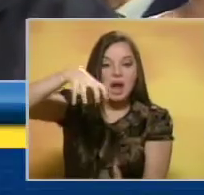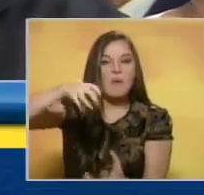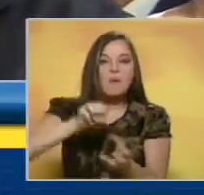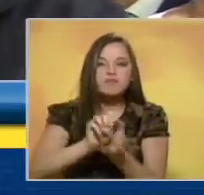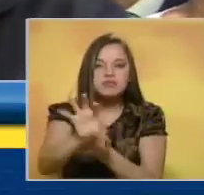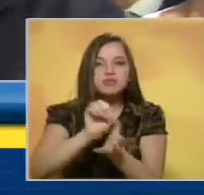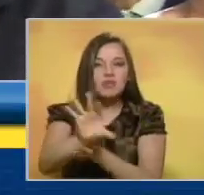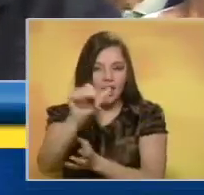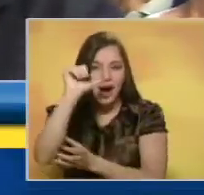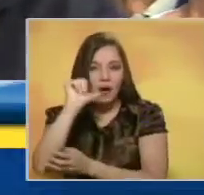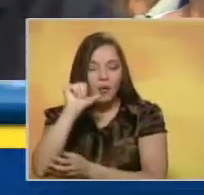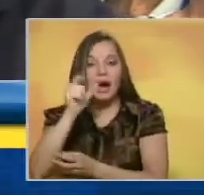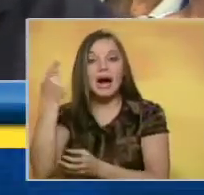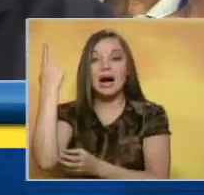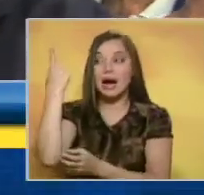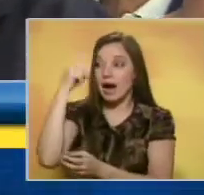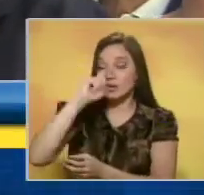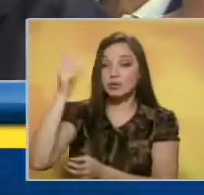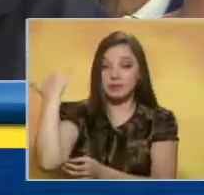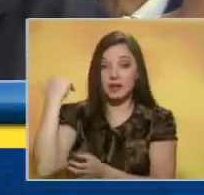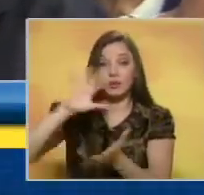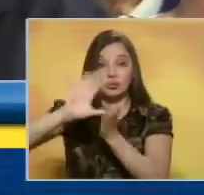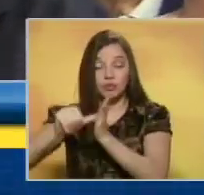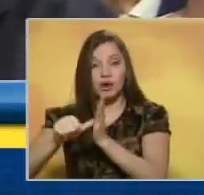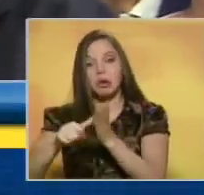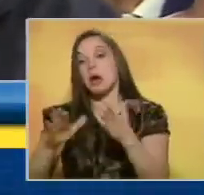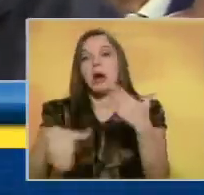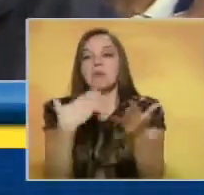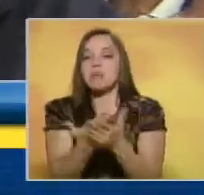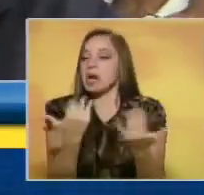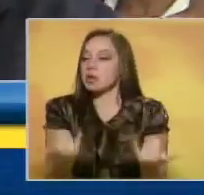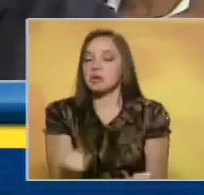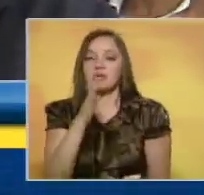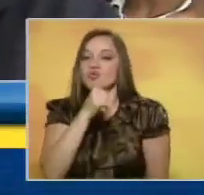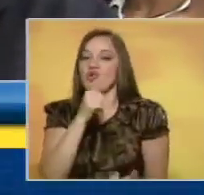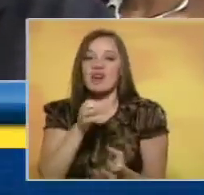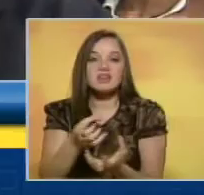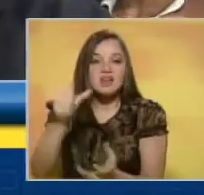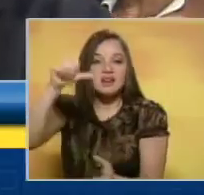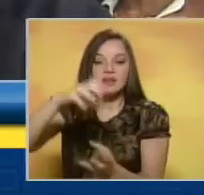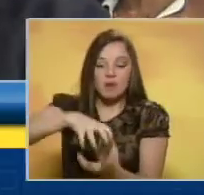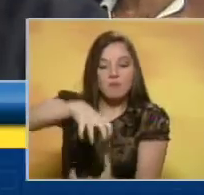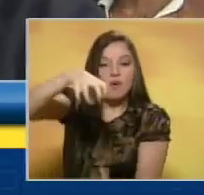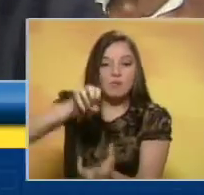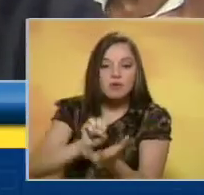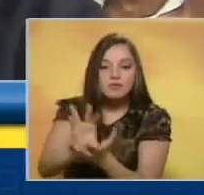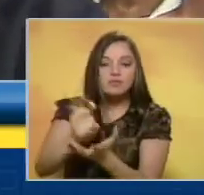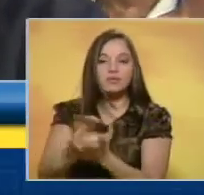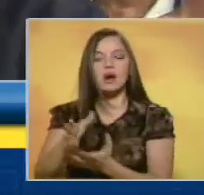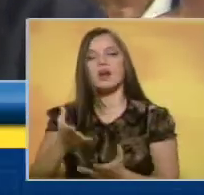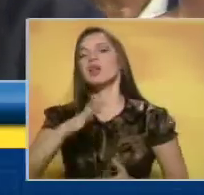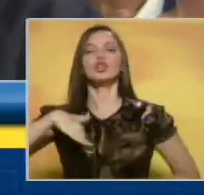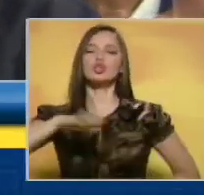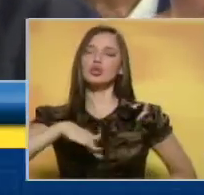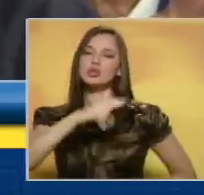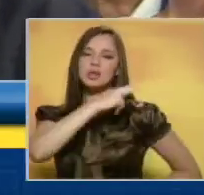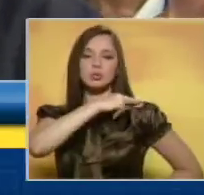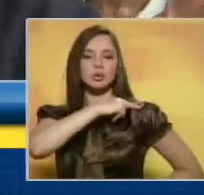pasado y esta es la fecha que todavía no han colocado una bomba de agua. Yo pregunto dónde están las autoridades